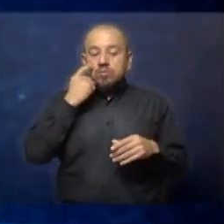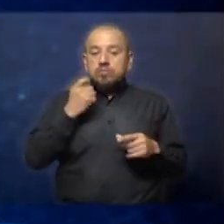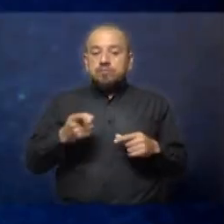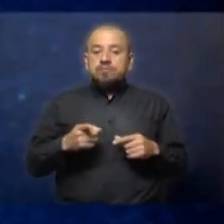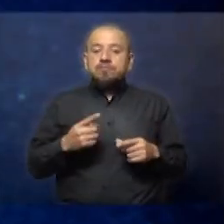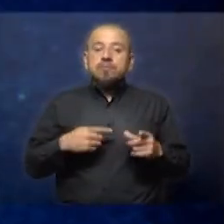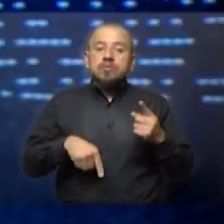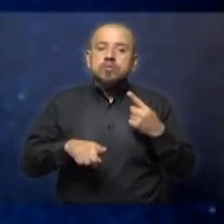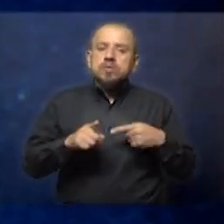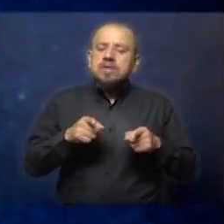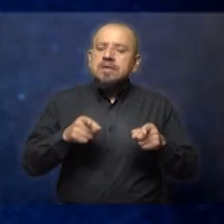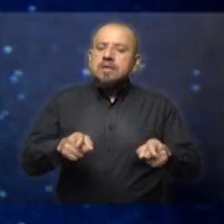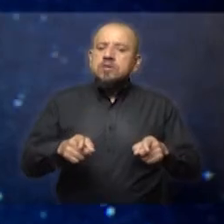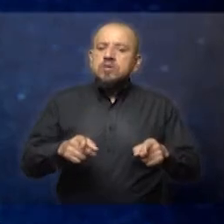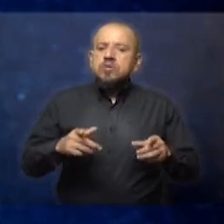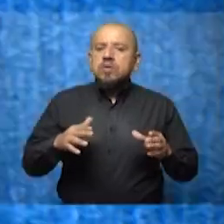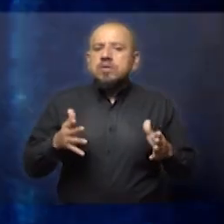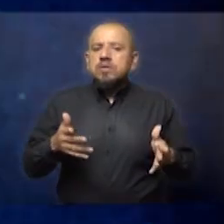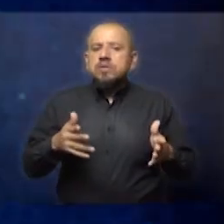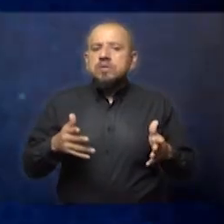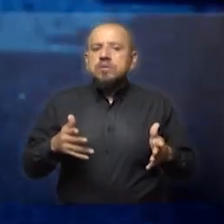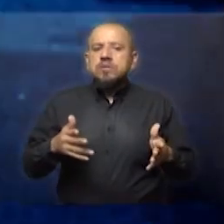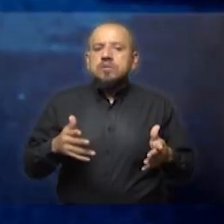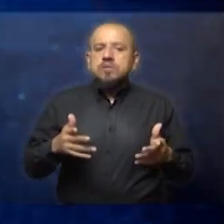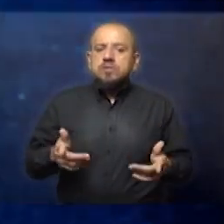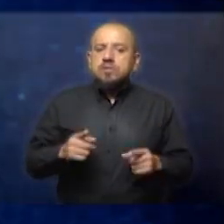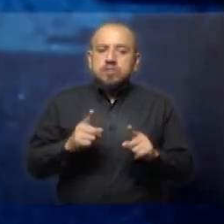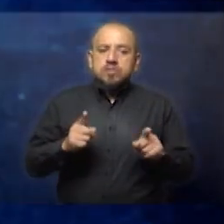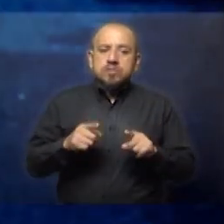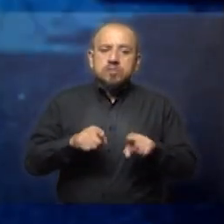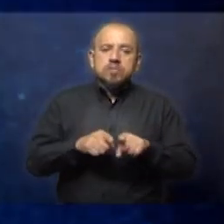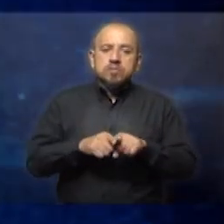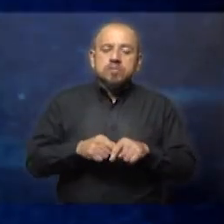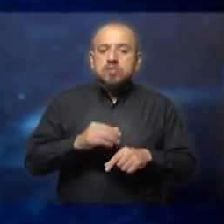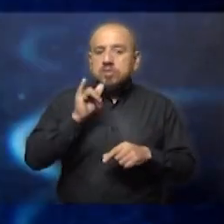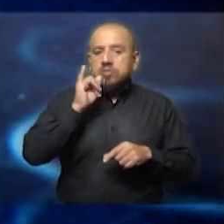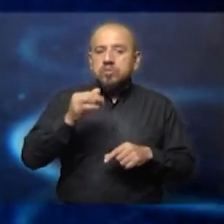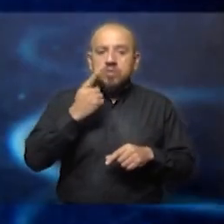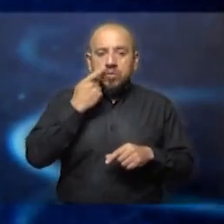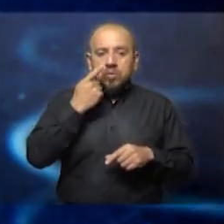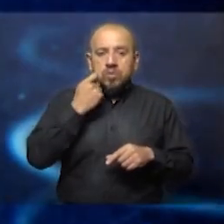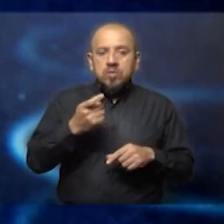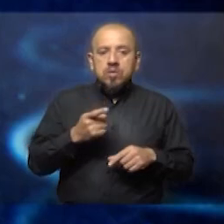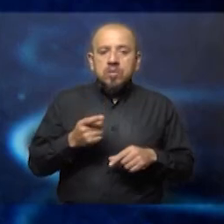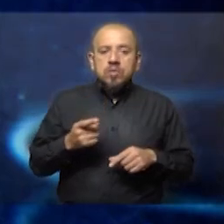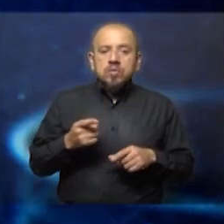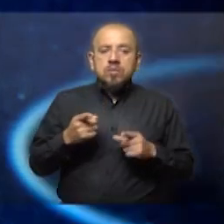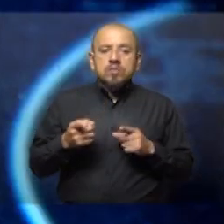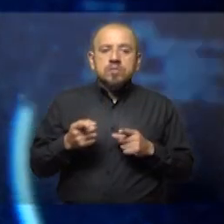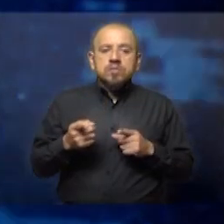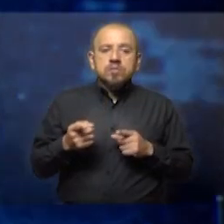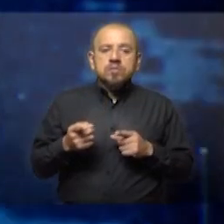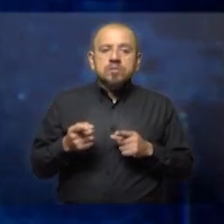bueno eso implica eso que no ocurre de igual modo si la denuncia le hace un hombre implica que